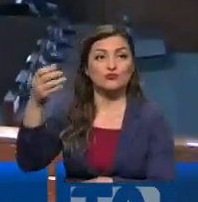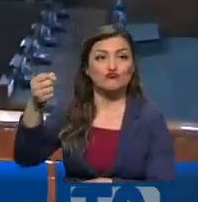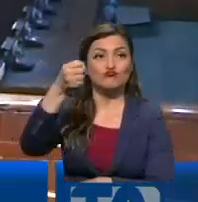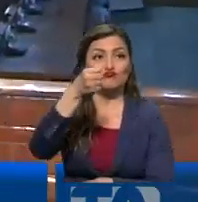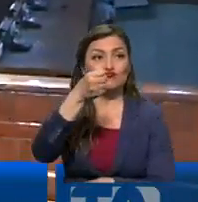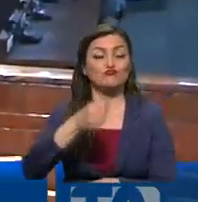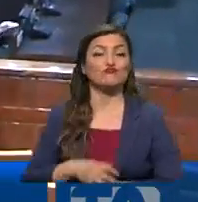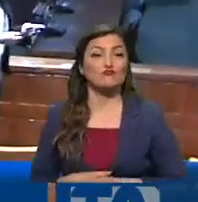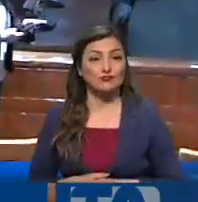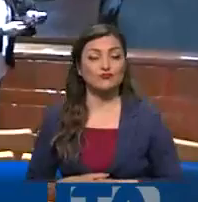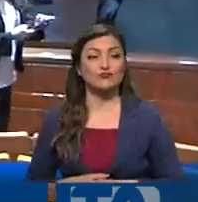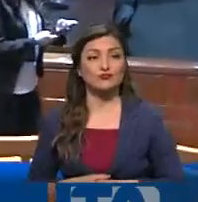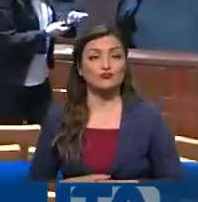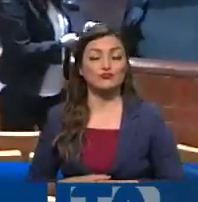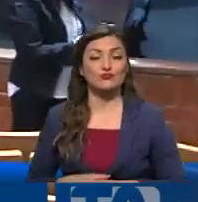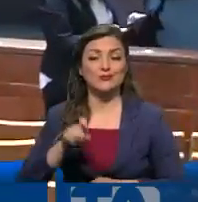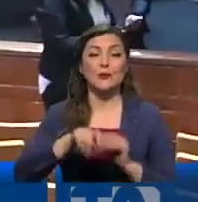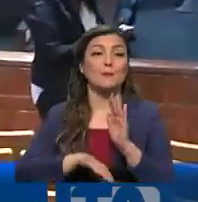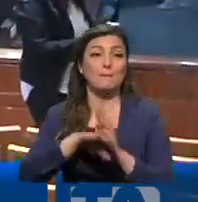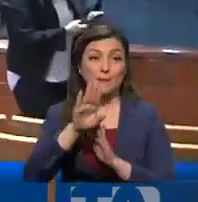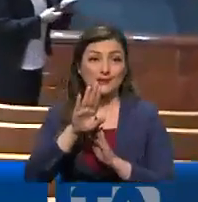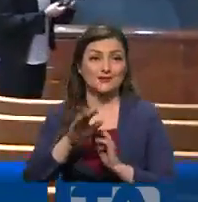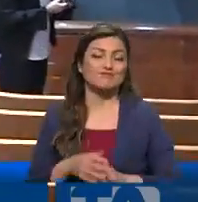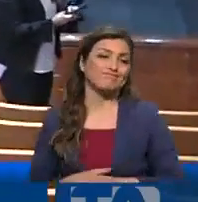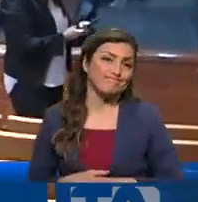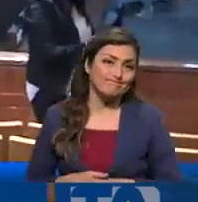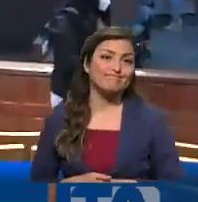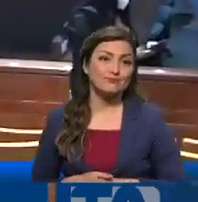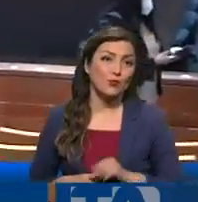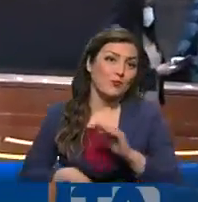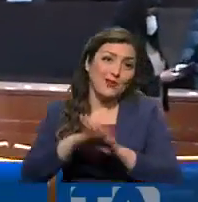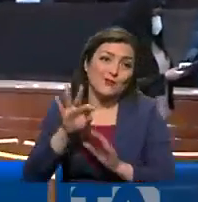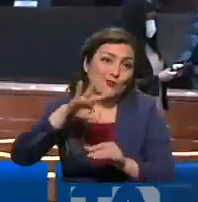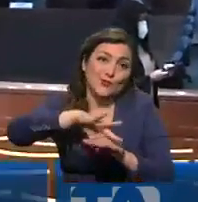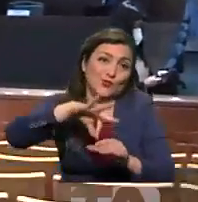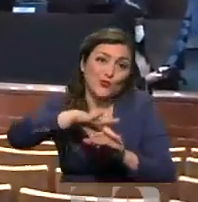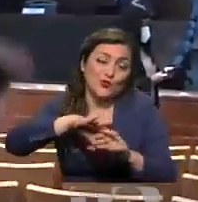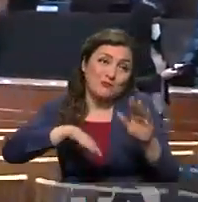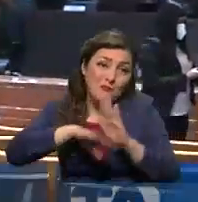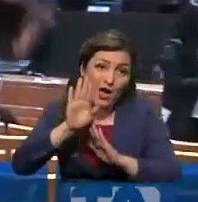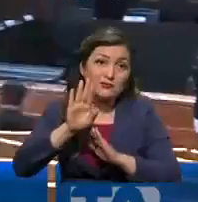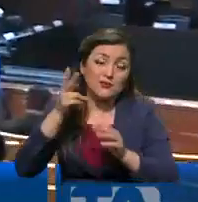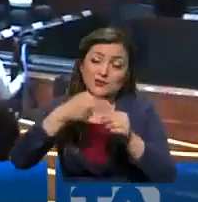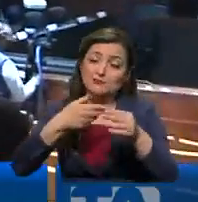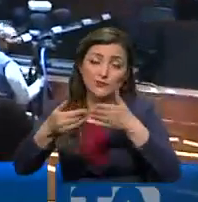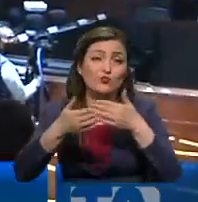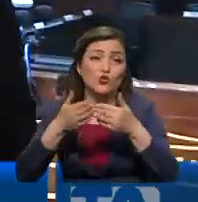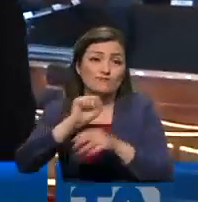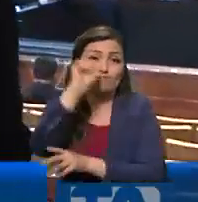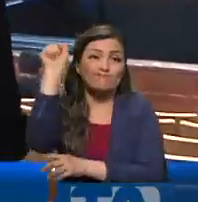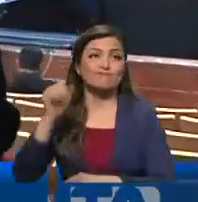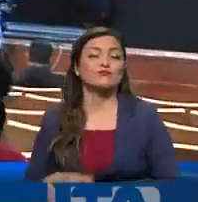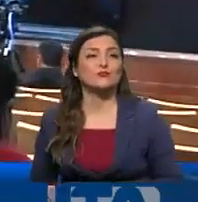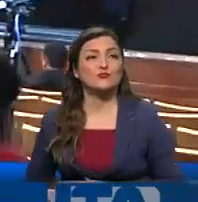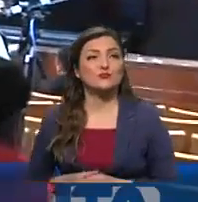Quito se necesitará una mayoría simple, es decir, con la mayoría de personas que estén presentes, que acudan el día de hoy